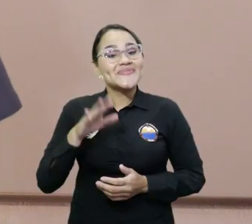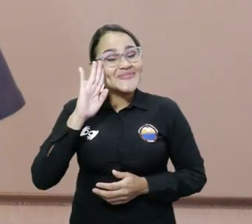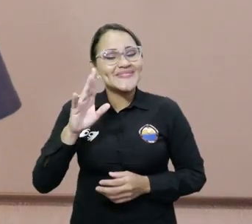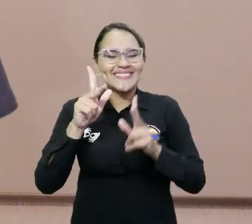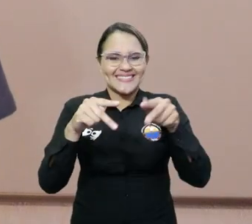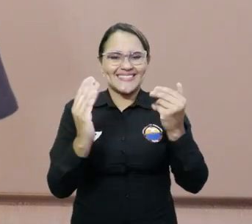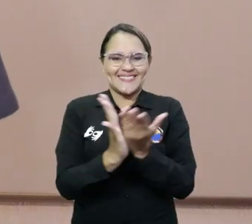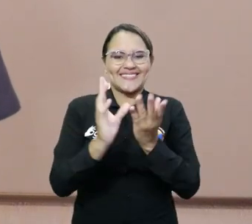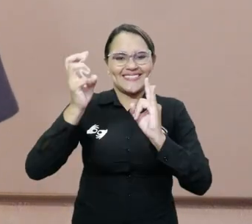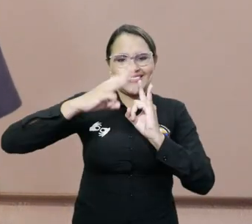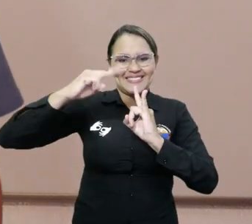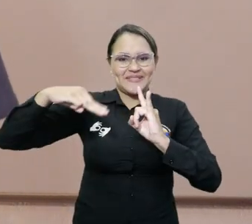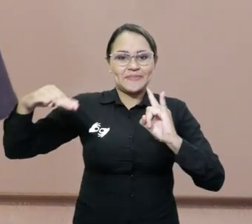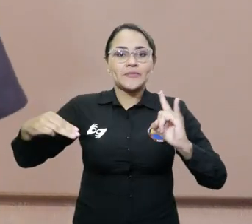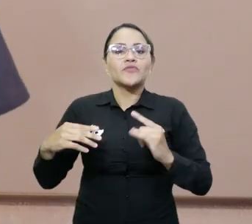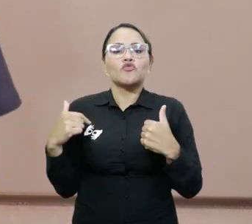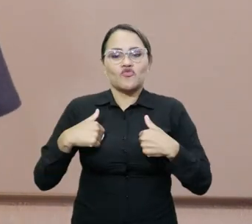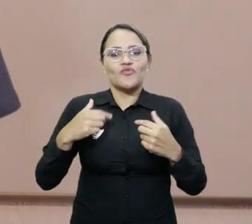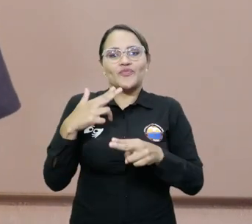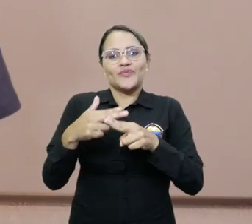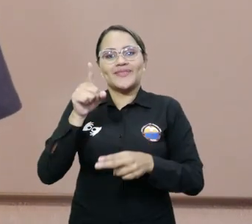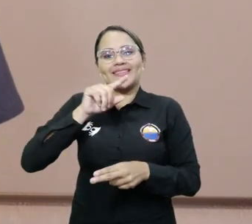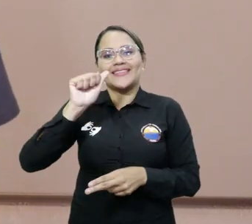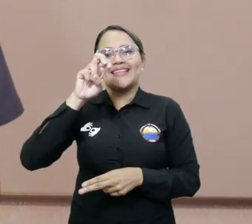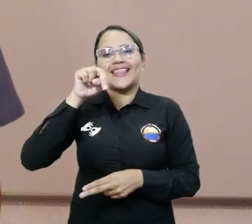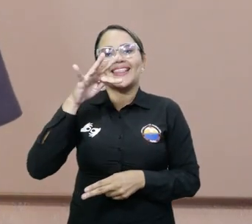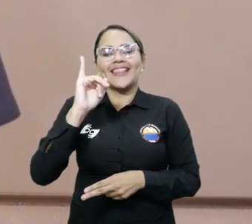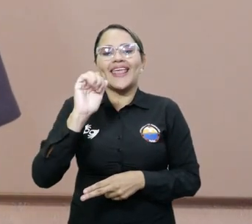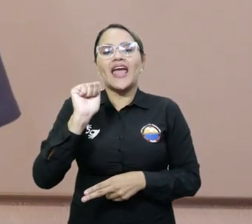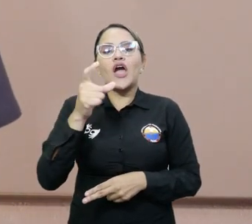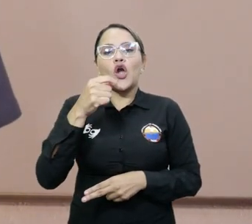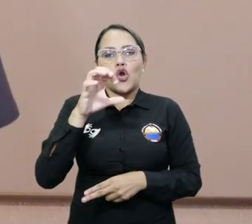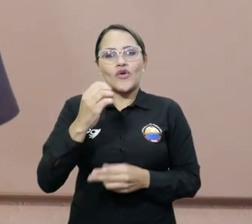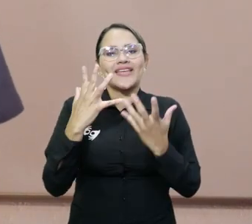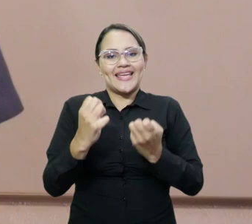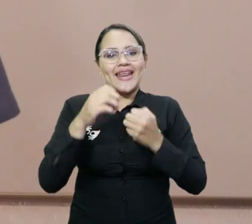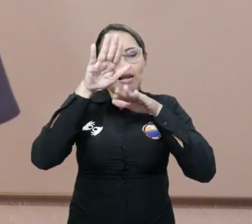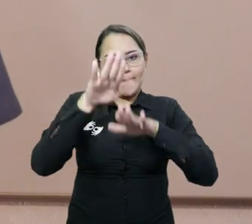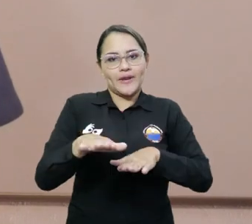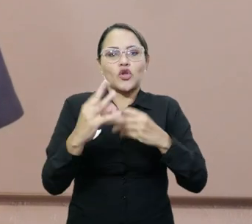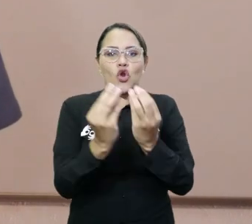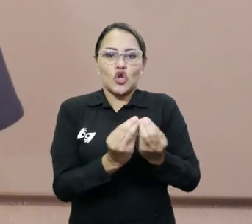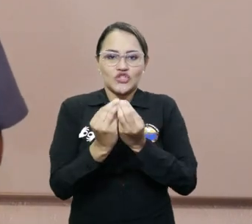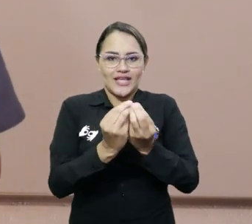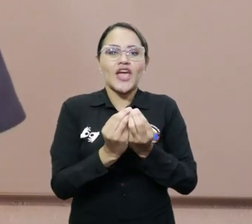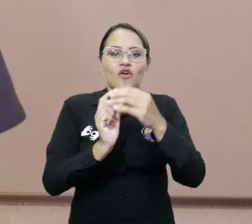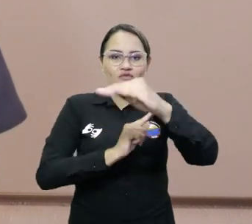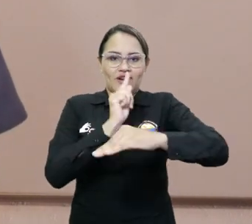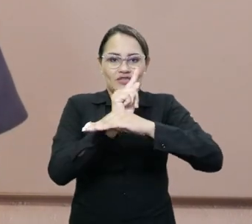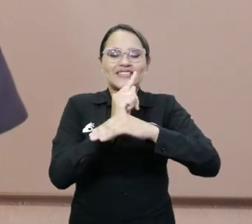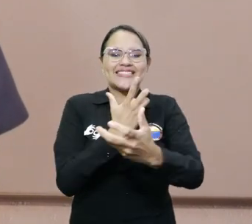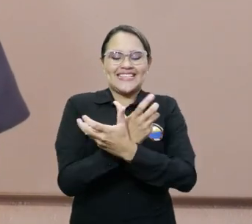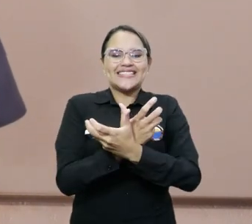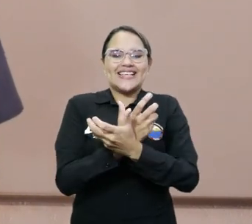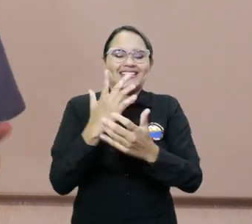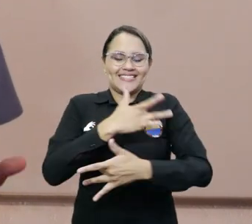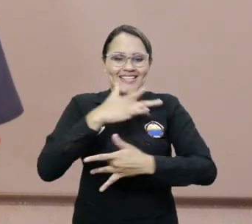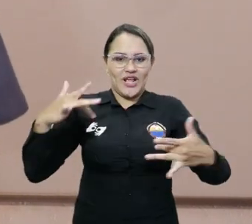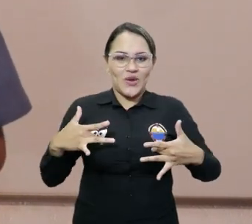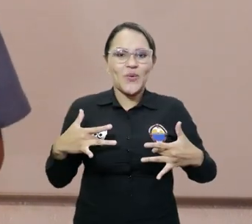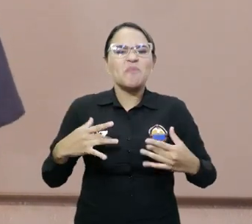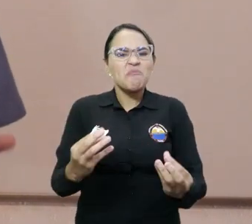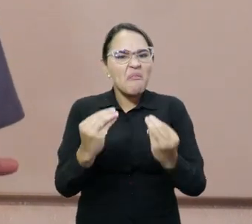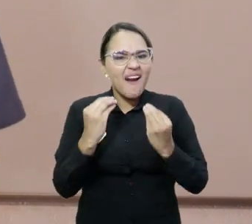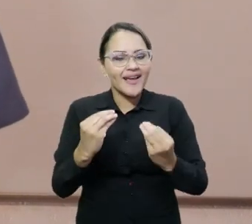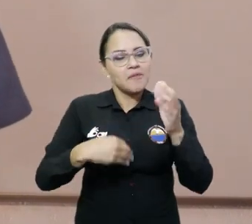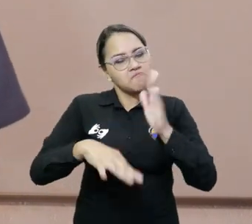Querido estudiante Unimagdalena, yo, Santiago Javixón Mercado, quiero representarte ante el Consejo de Facultad Ciencias de la Salud. Todo